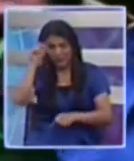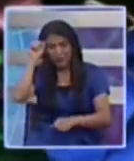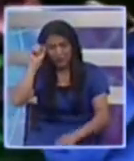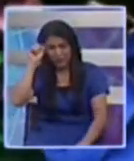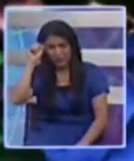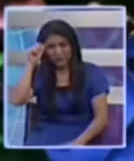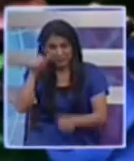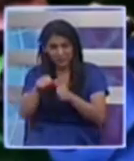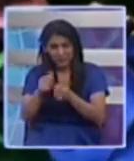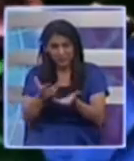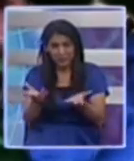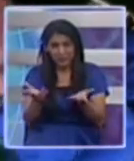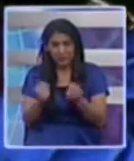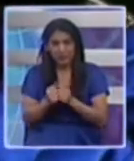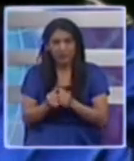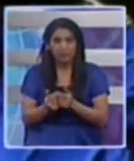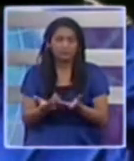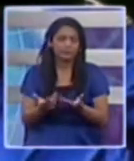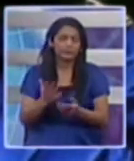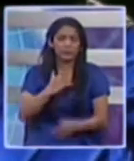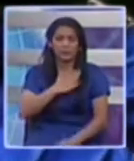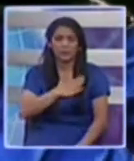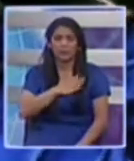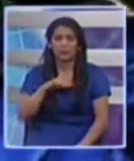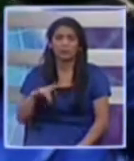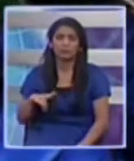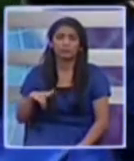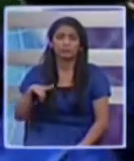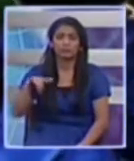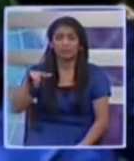que arrimada a las mallas de los aeropuertos